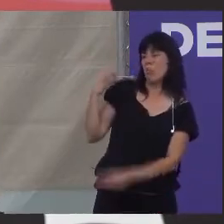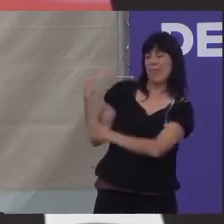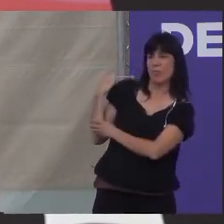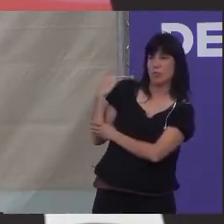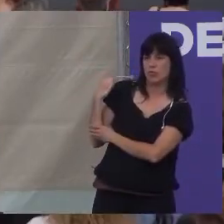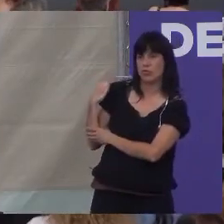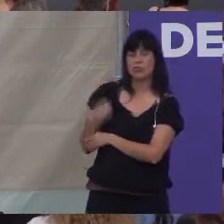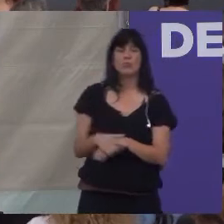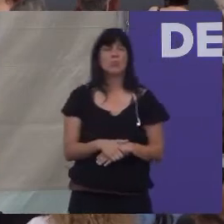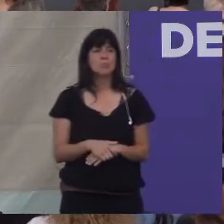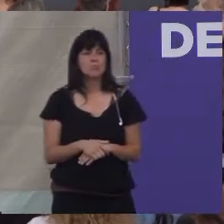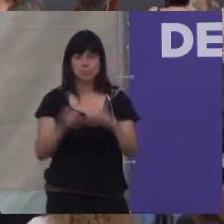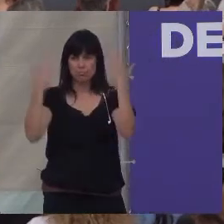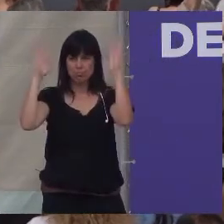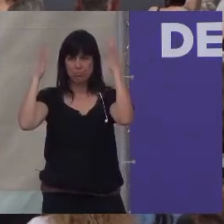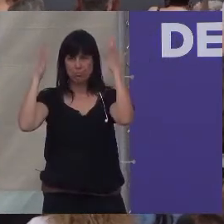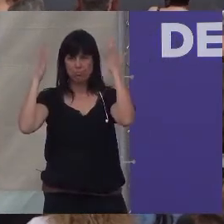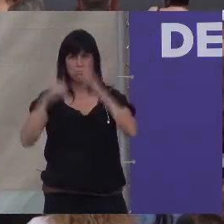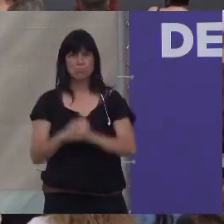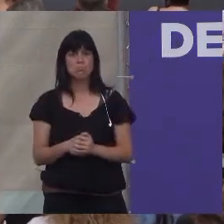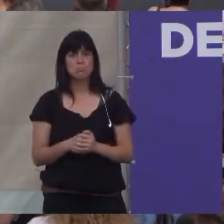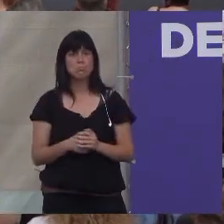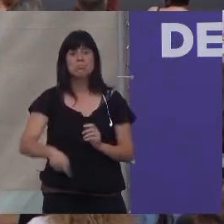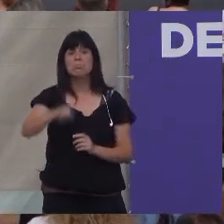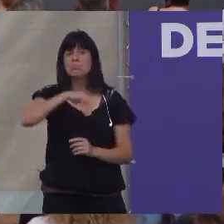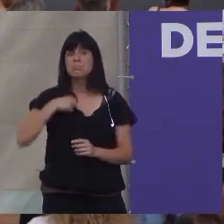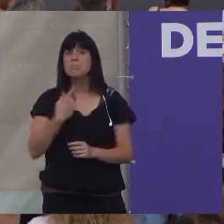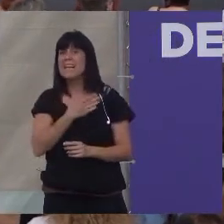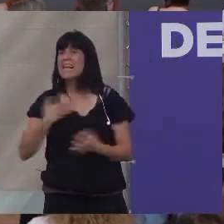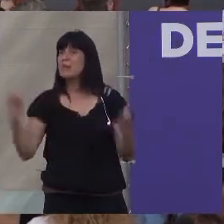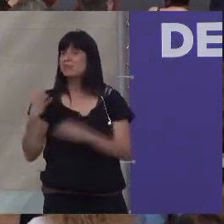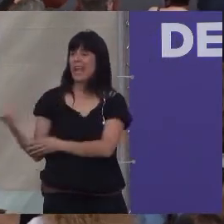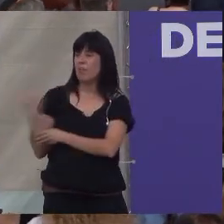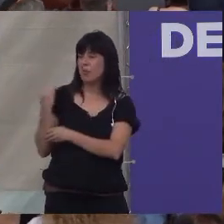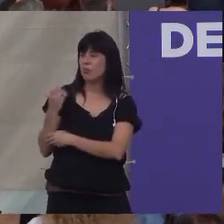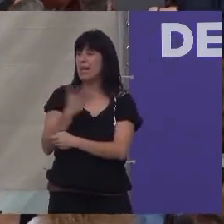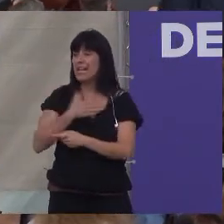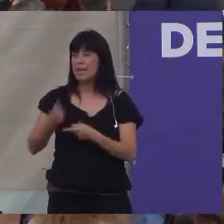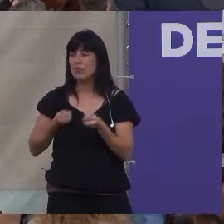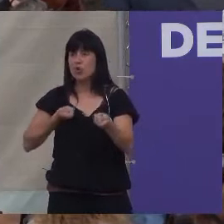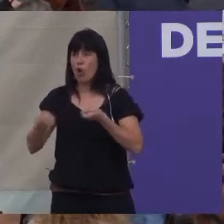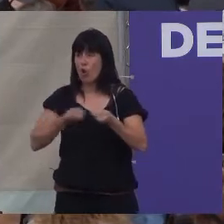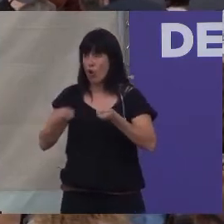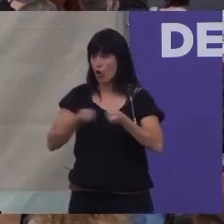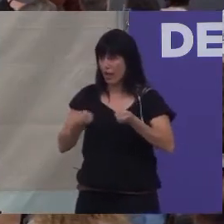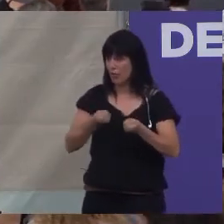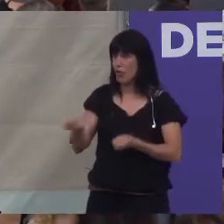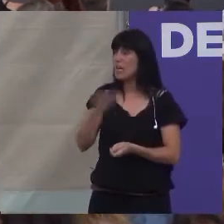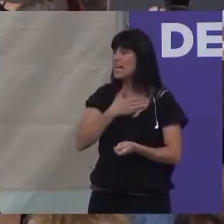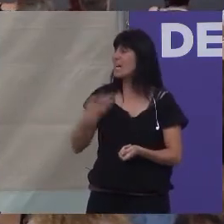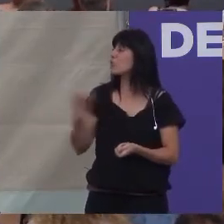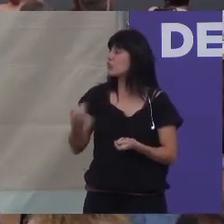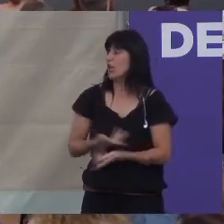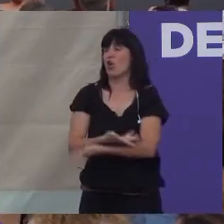Volem suport, volem coordinació, pero sobre todo el que volem es confianza.